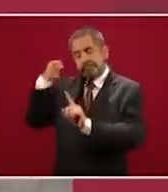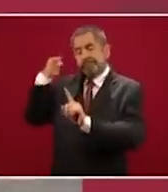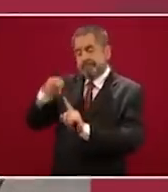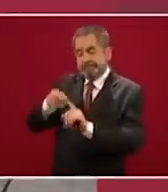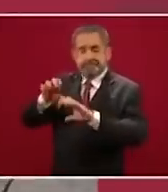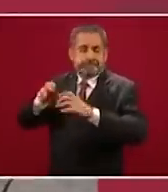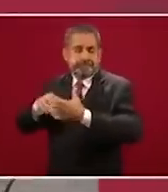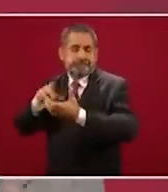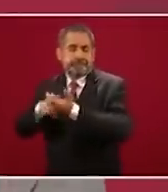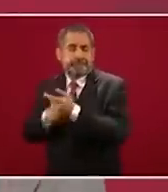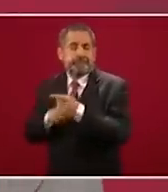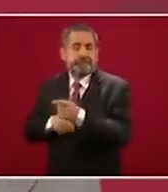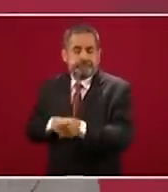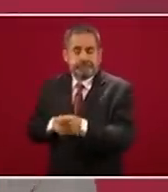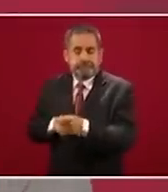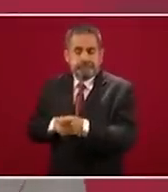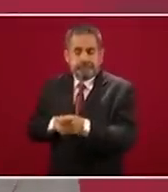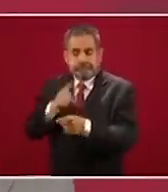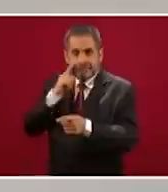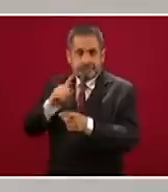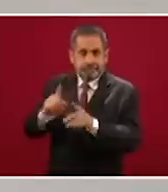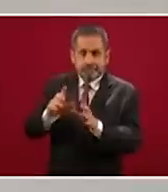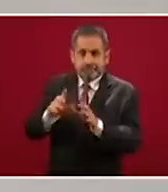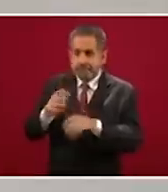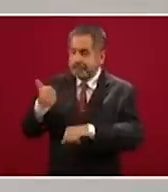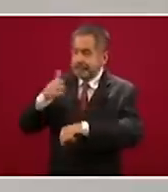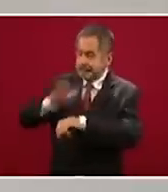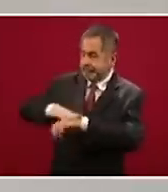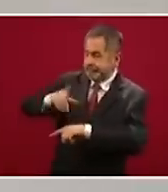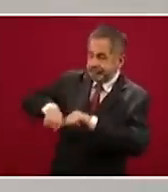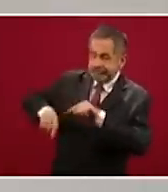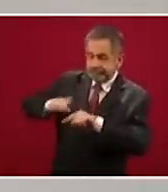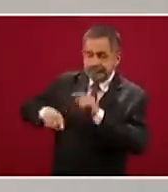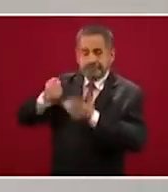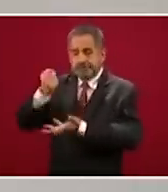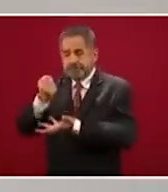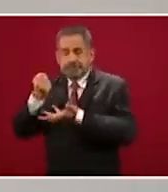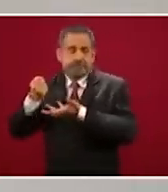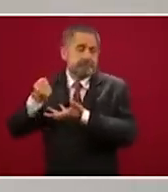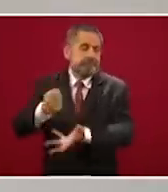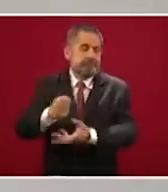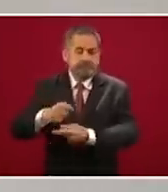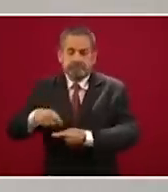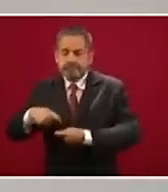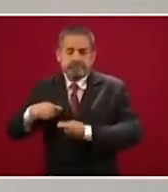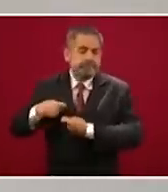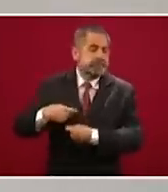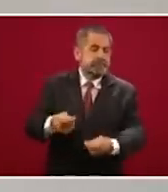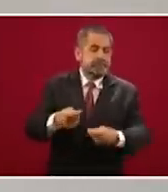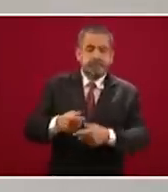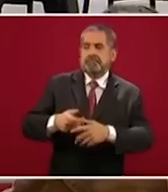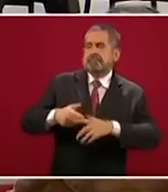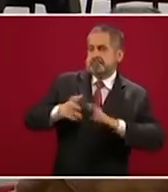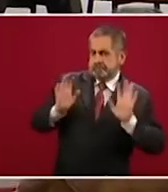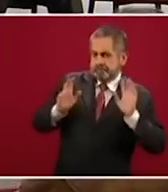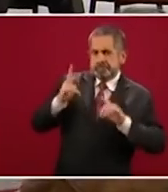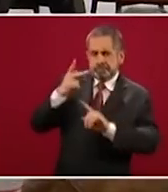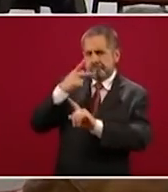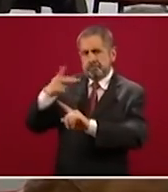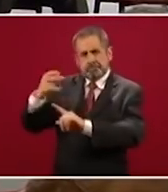particular en quitar barreras administrativas a la liberación de fondos especiales de ciertas reservas